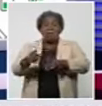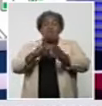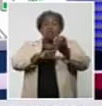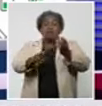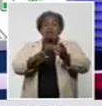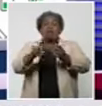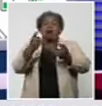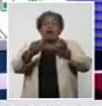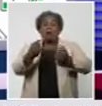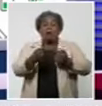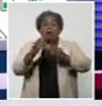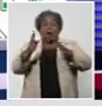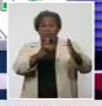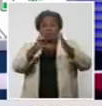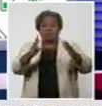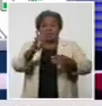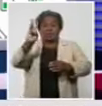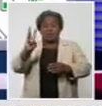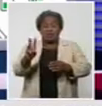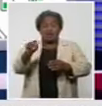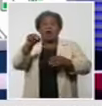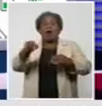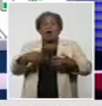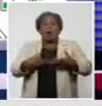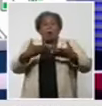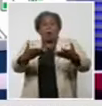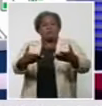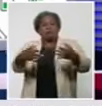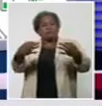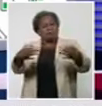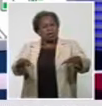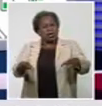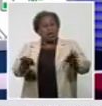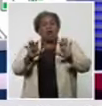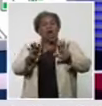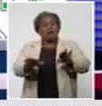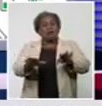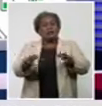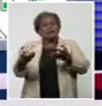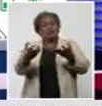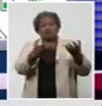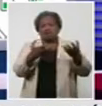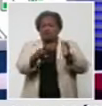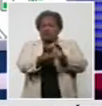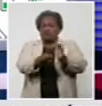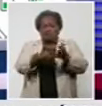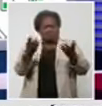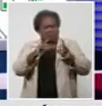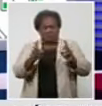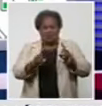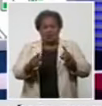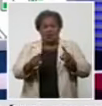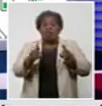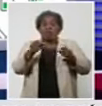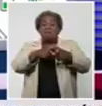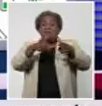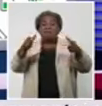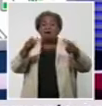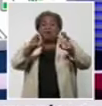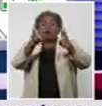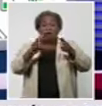pues lo harán con homenajes sencillos, siempre evitando las aglomeraciones y por supuesto las redes sociales que se han convertido en el mayor de los escenarios